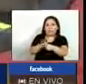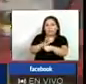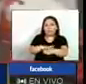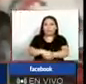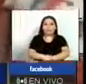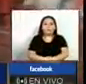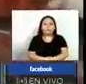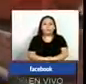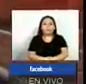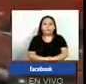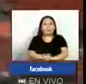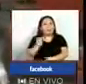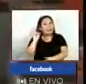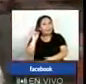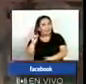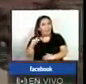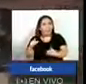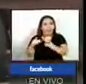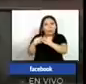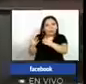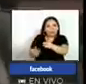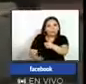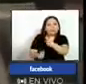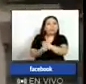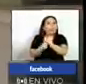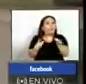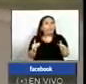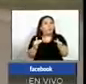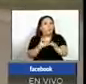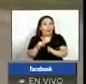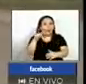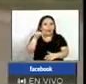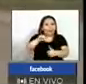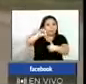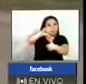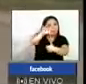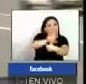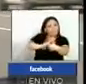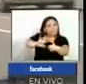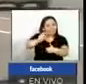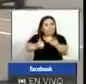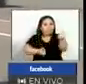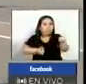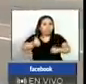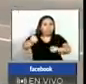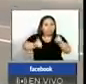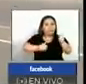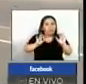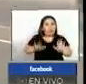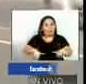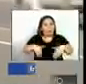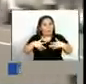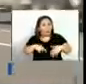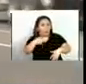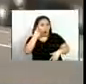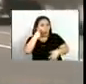A esto se han sumado los que viajan a nivel regional. Quienes aseguran que los protocolos de bioseguridad para